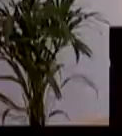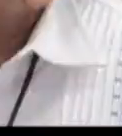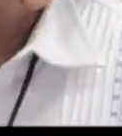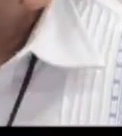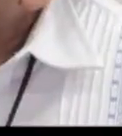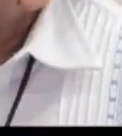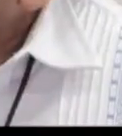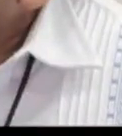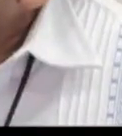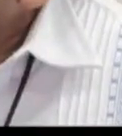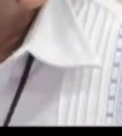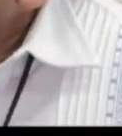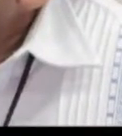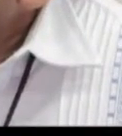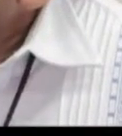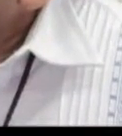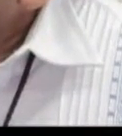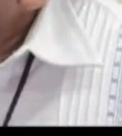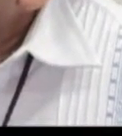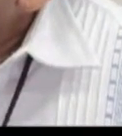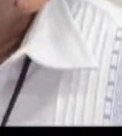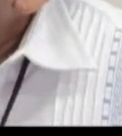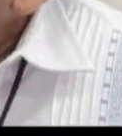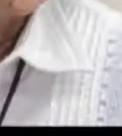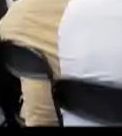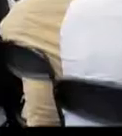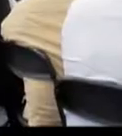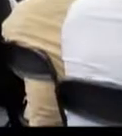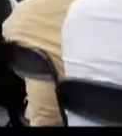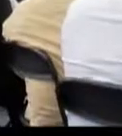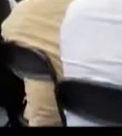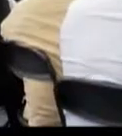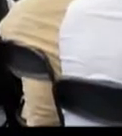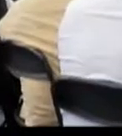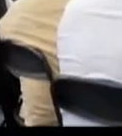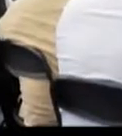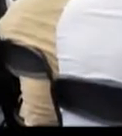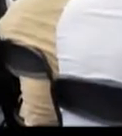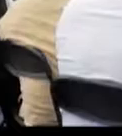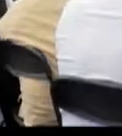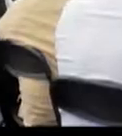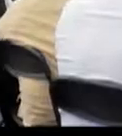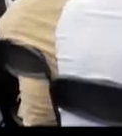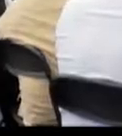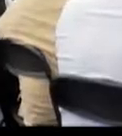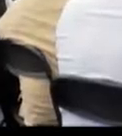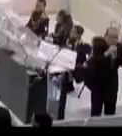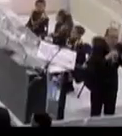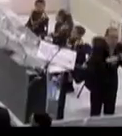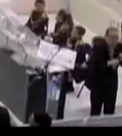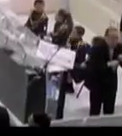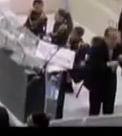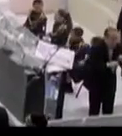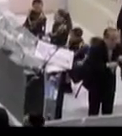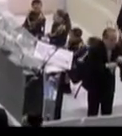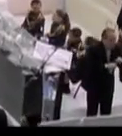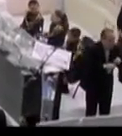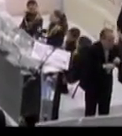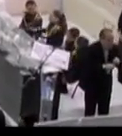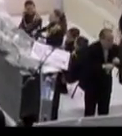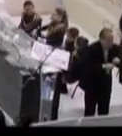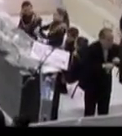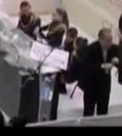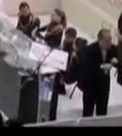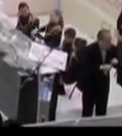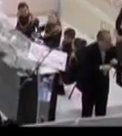educación. En un encuentro cálido, donde todas las voces pudieron expresarse, los docentes hicieron mención a la importancia de que se consideren